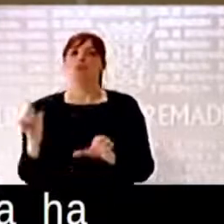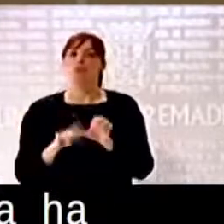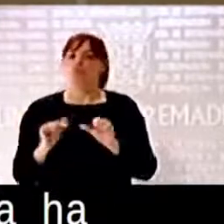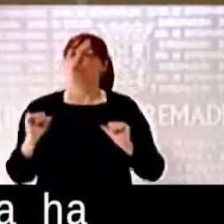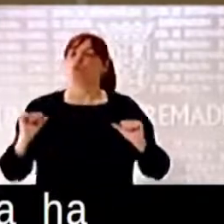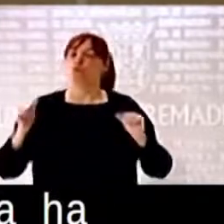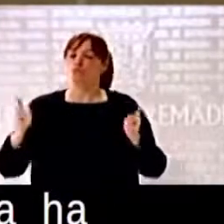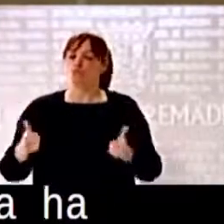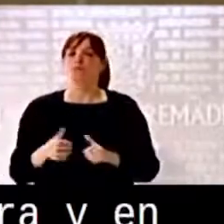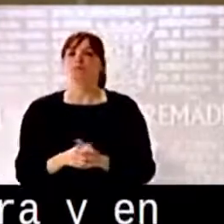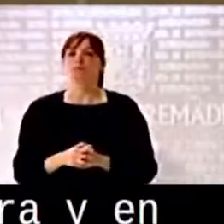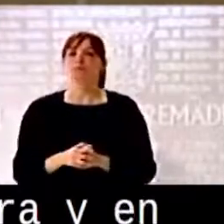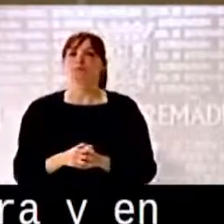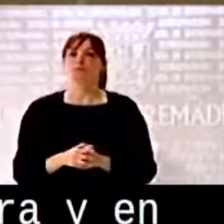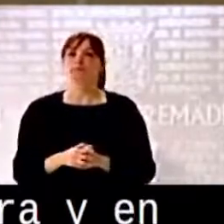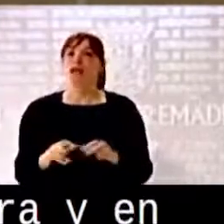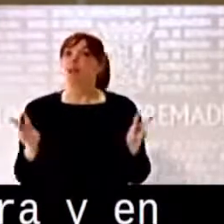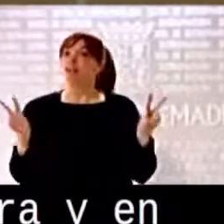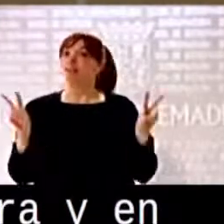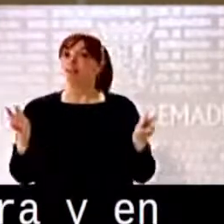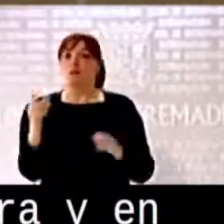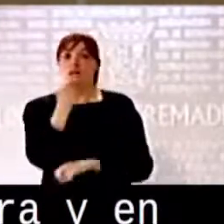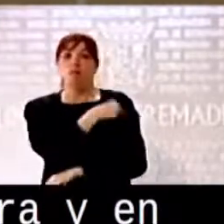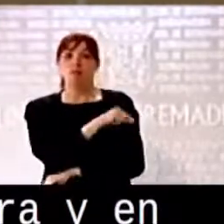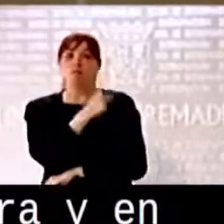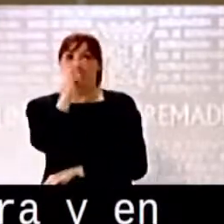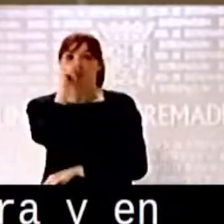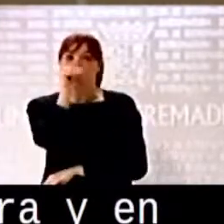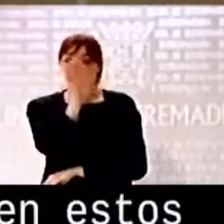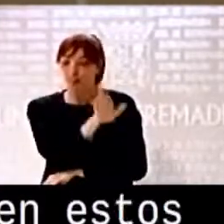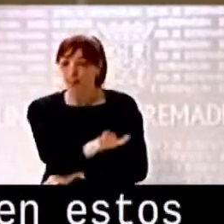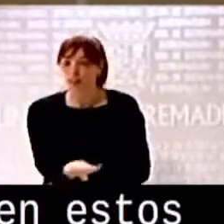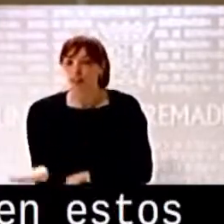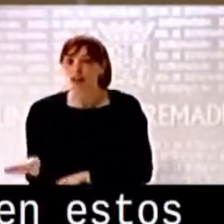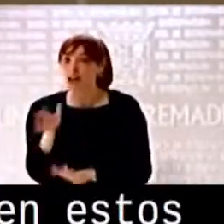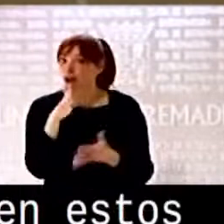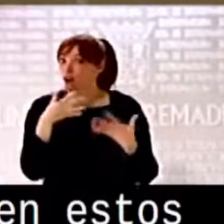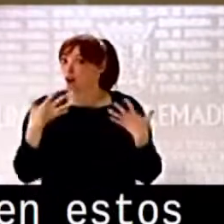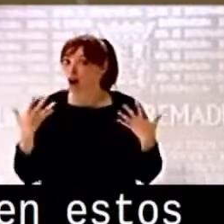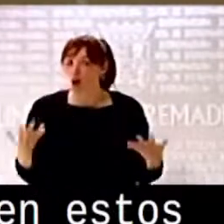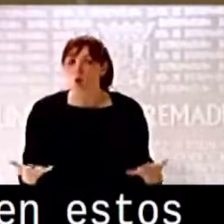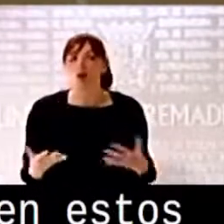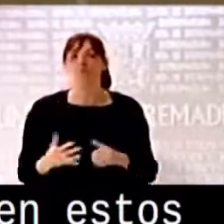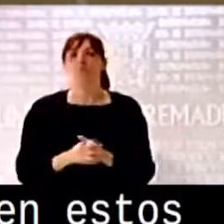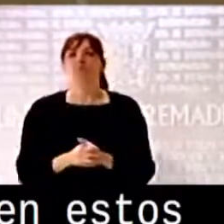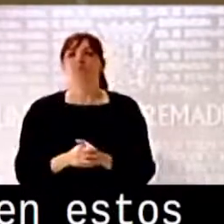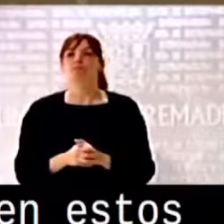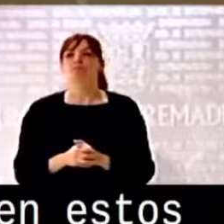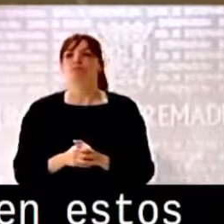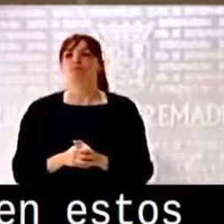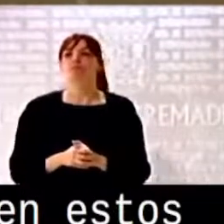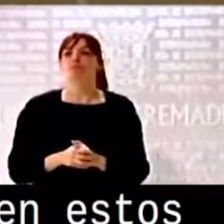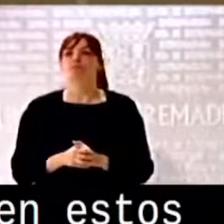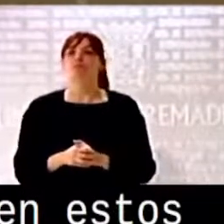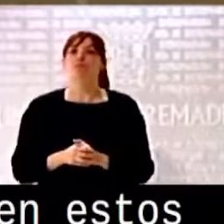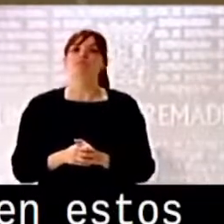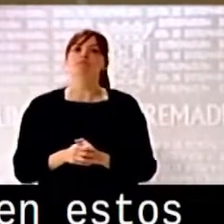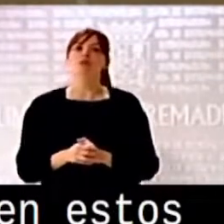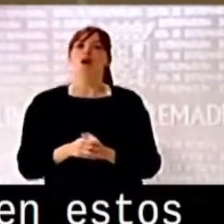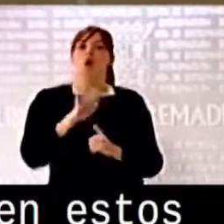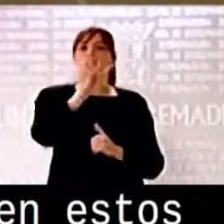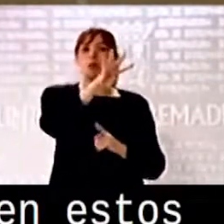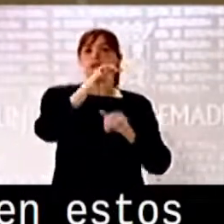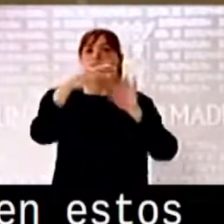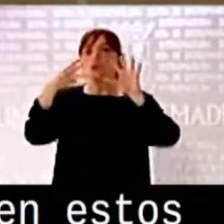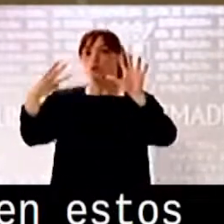Extremadura. Y en cuanto a la vacunación pediátrica, en estos momentos han sido